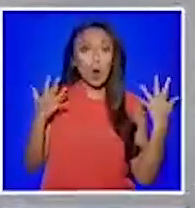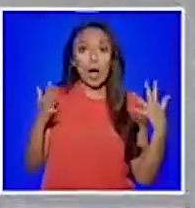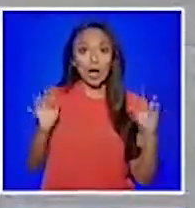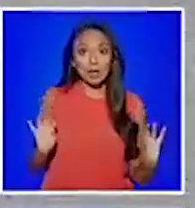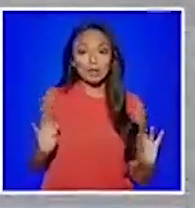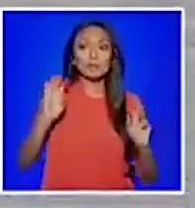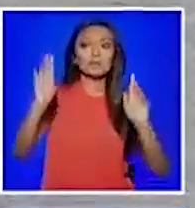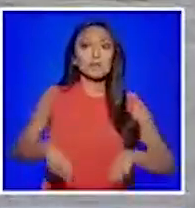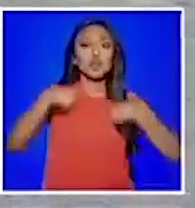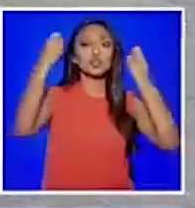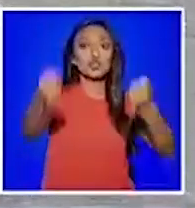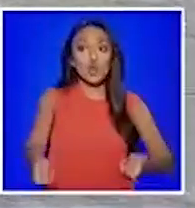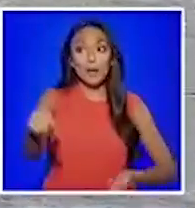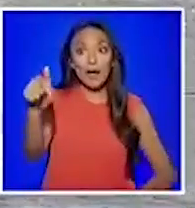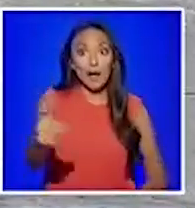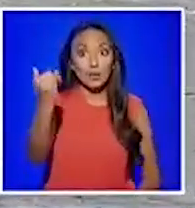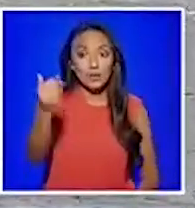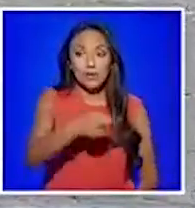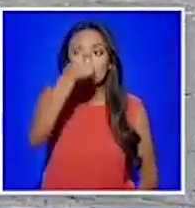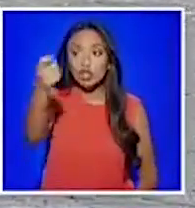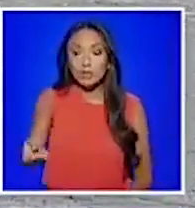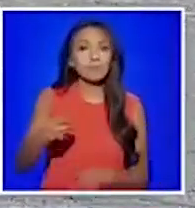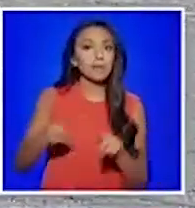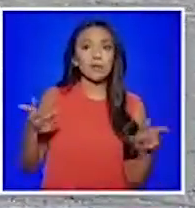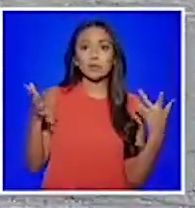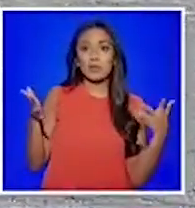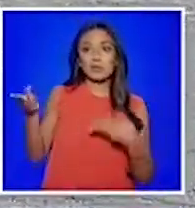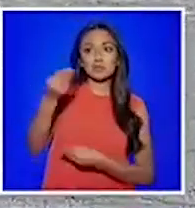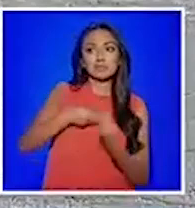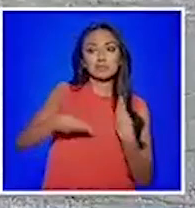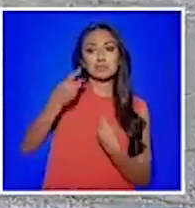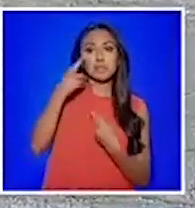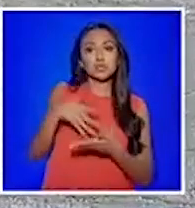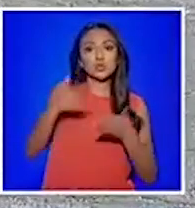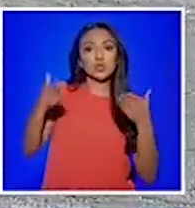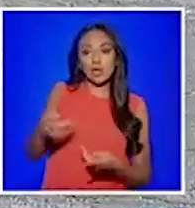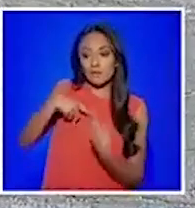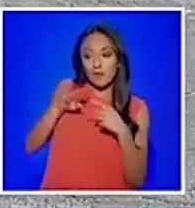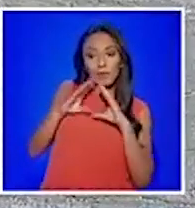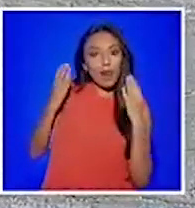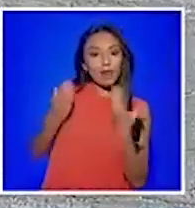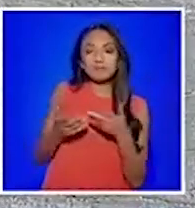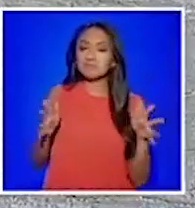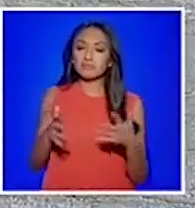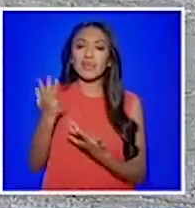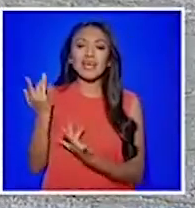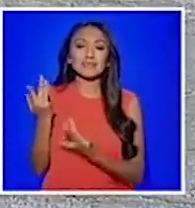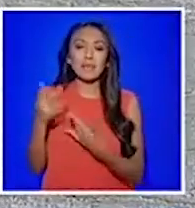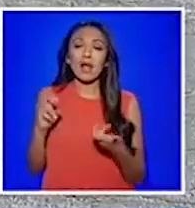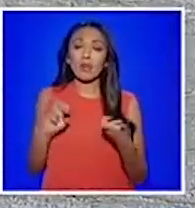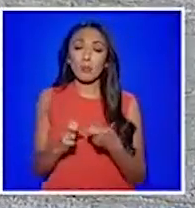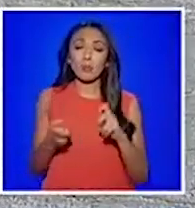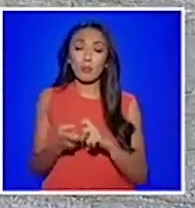haberse entregado en estas fechas para que los alumnos regresen a clases de manera presencial, pero ahora tendrán que esperar a que se solucionen problemas